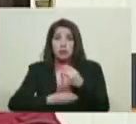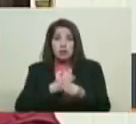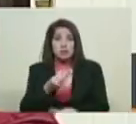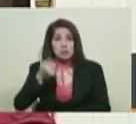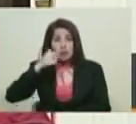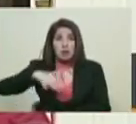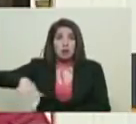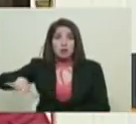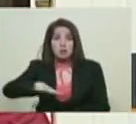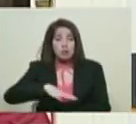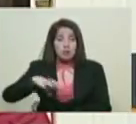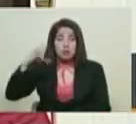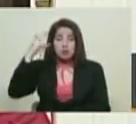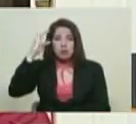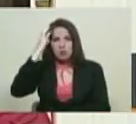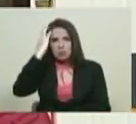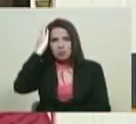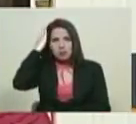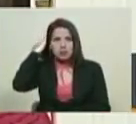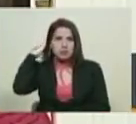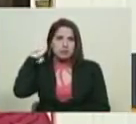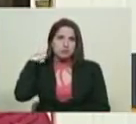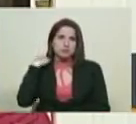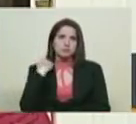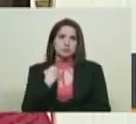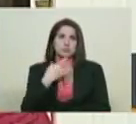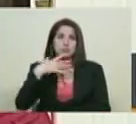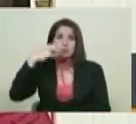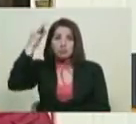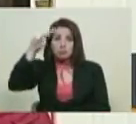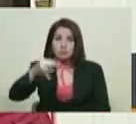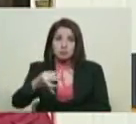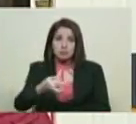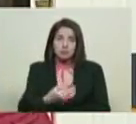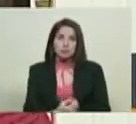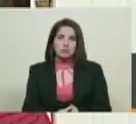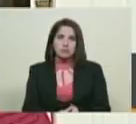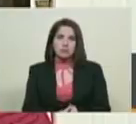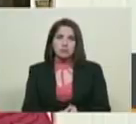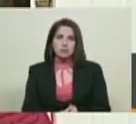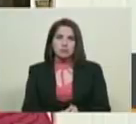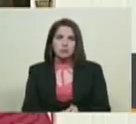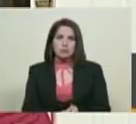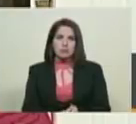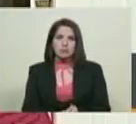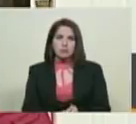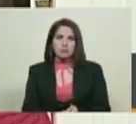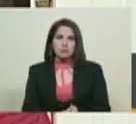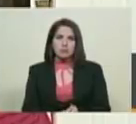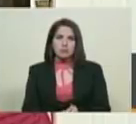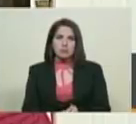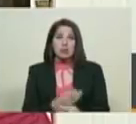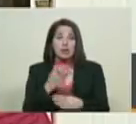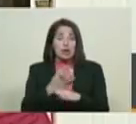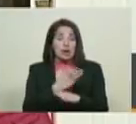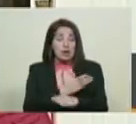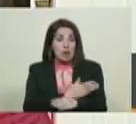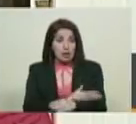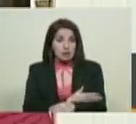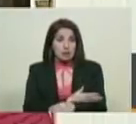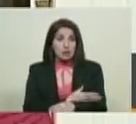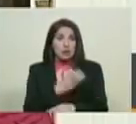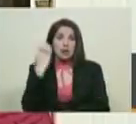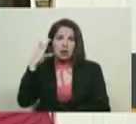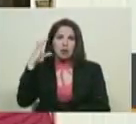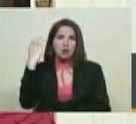Y estoy seguro, ya lo veo en el horizonte, que más temprano que tarde en